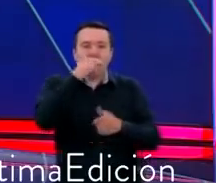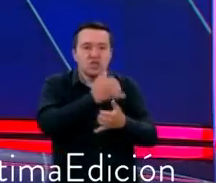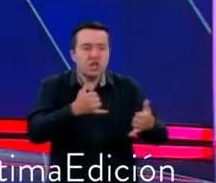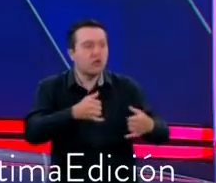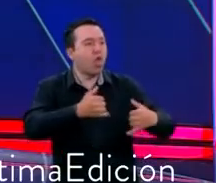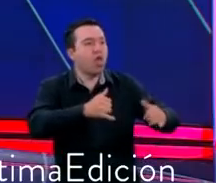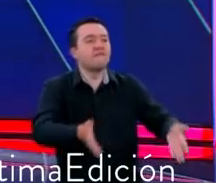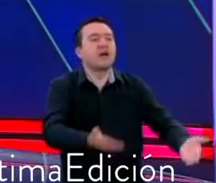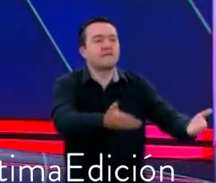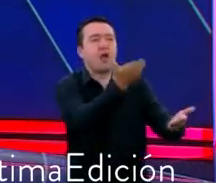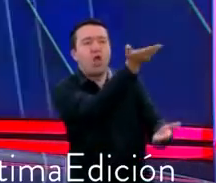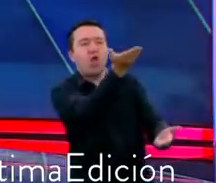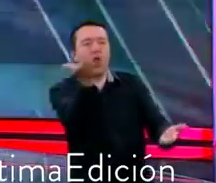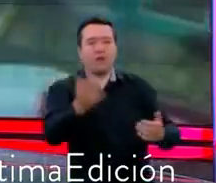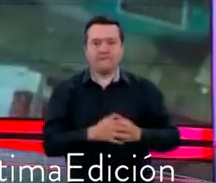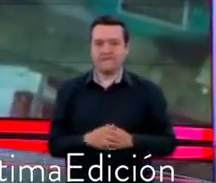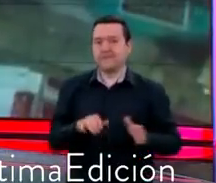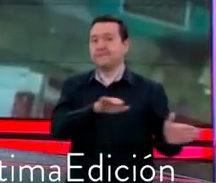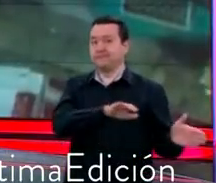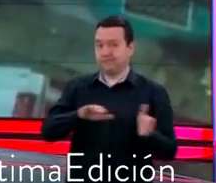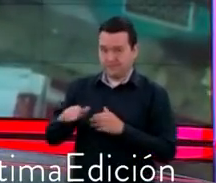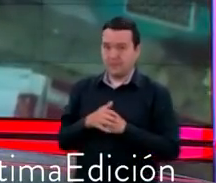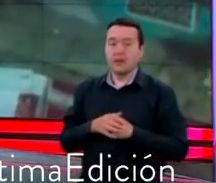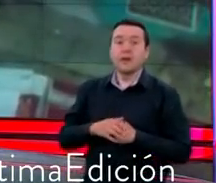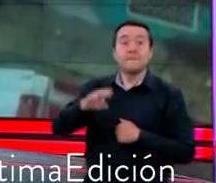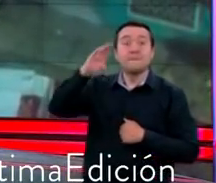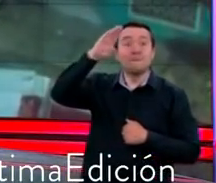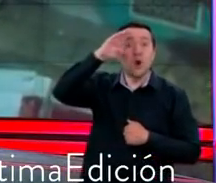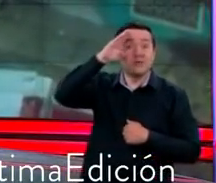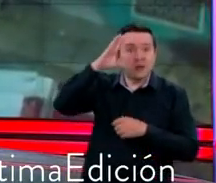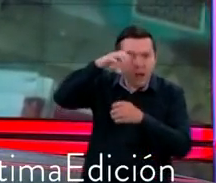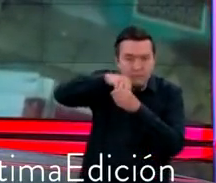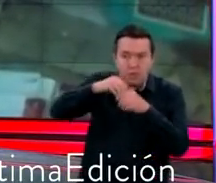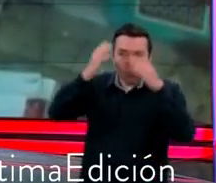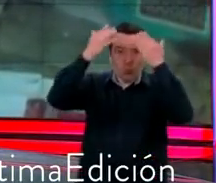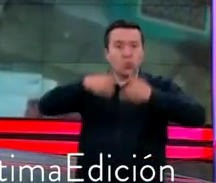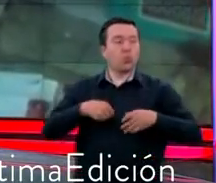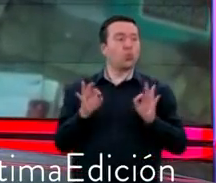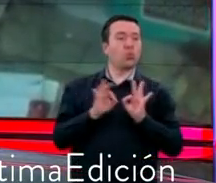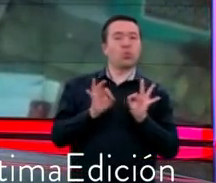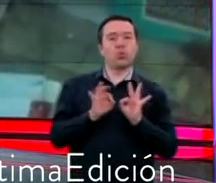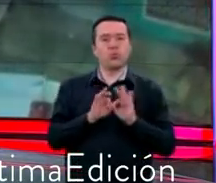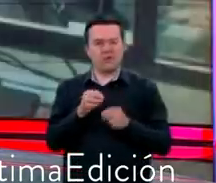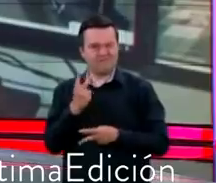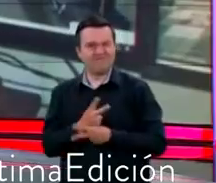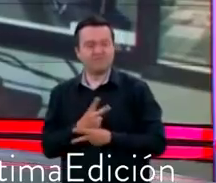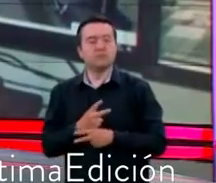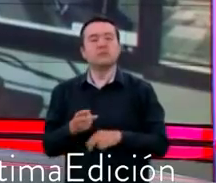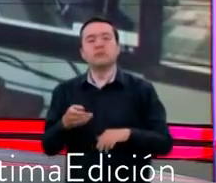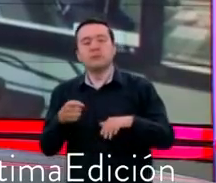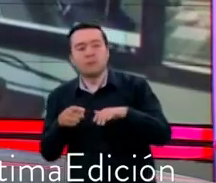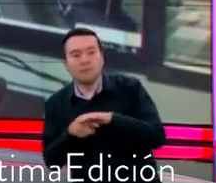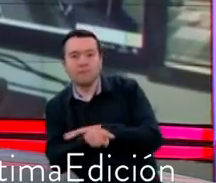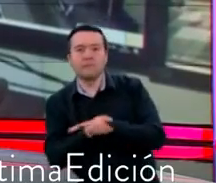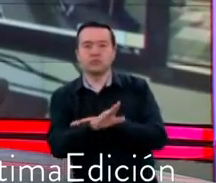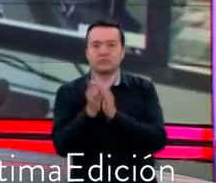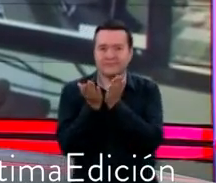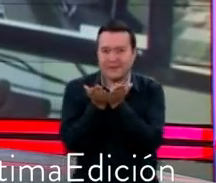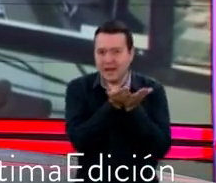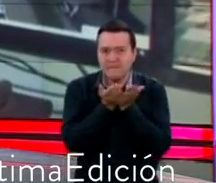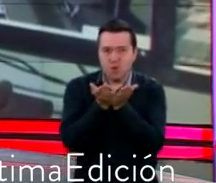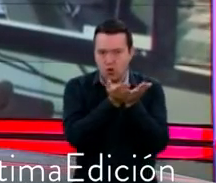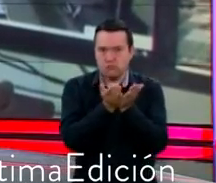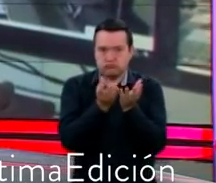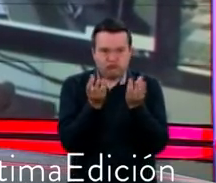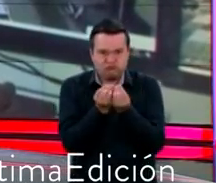Agentes encubiertos de la policía lograron desarticular la olla de microtráfico más grande que se haya conocido en Quibdó. Hay 7 capturados y, según